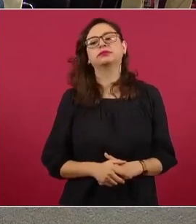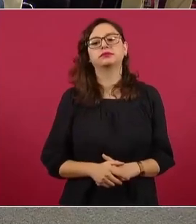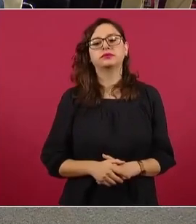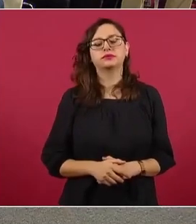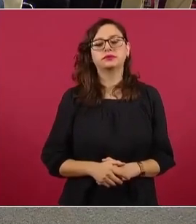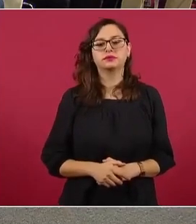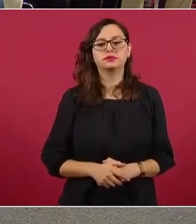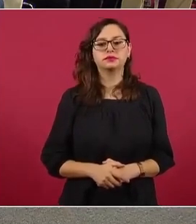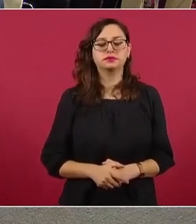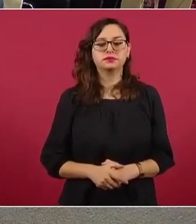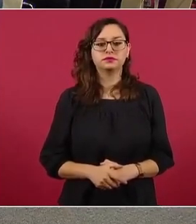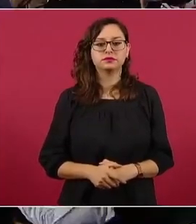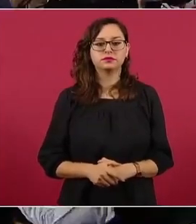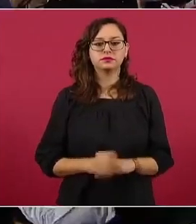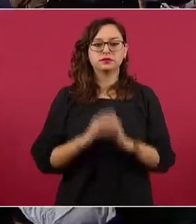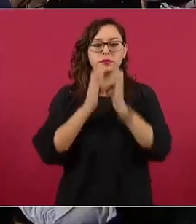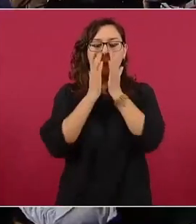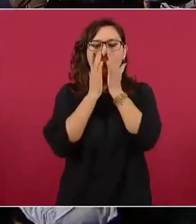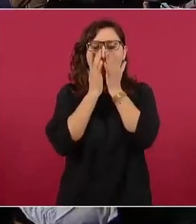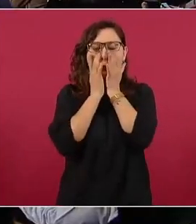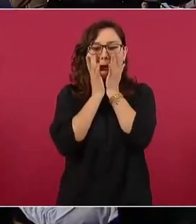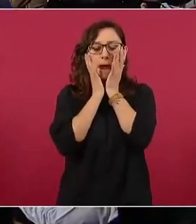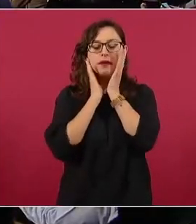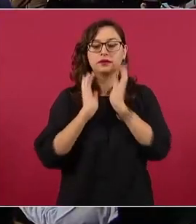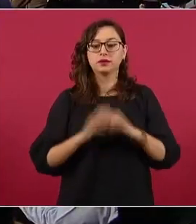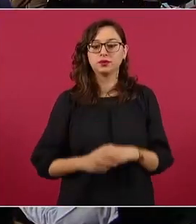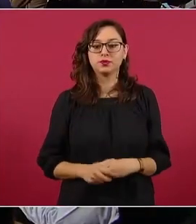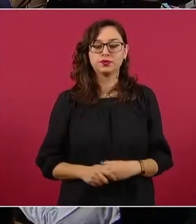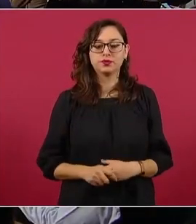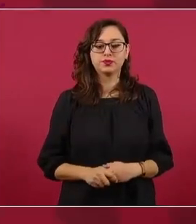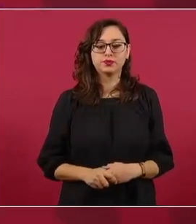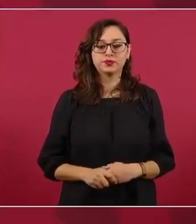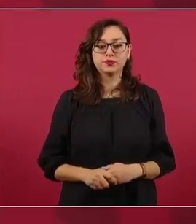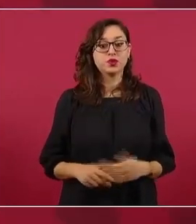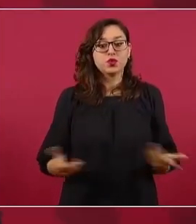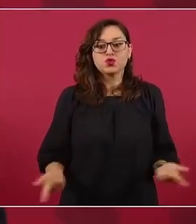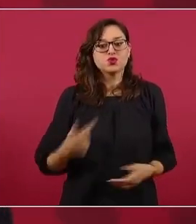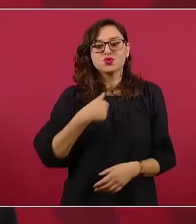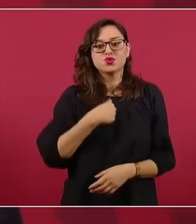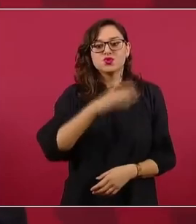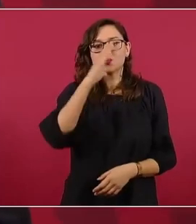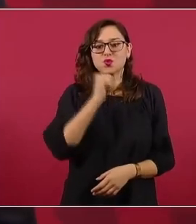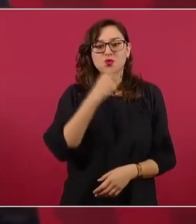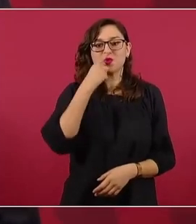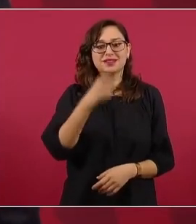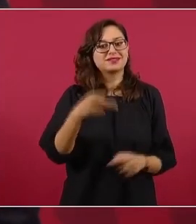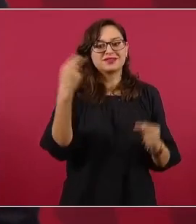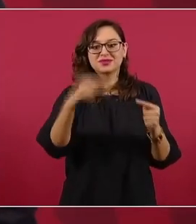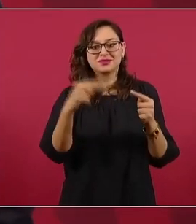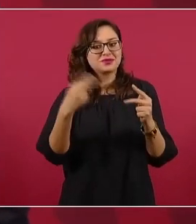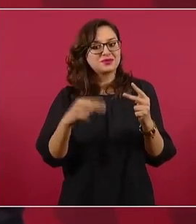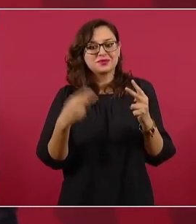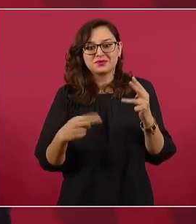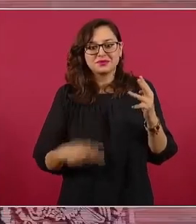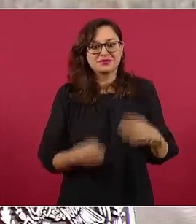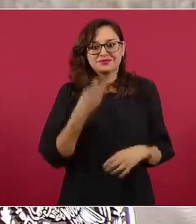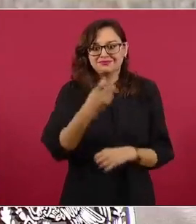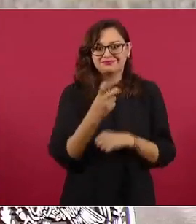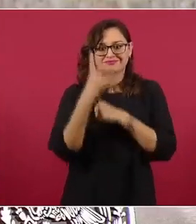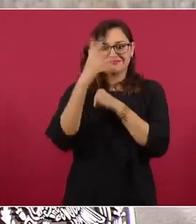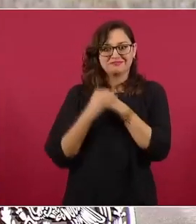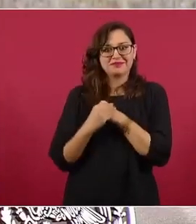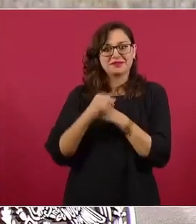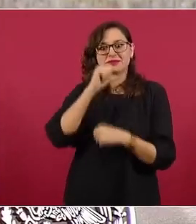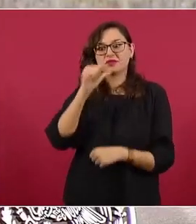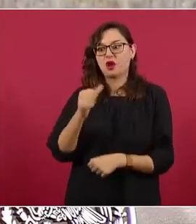Es que no le puedo decir cuáles son las personas. No estamos autorizados nosotros para dar esas informaciones